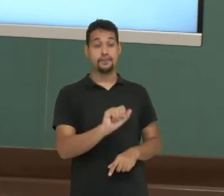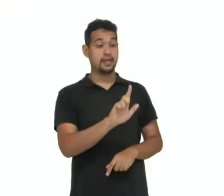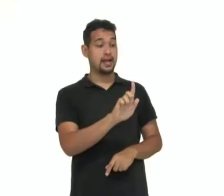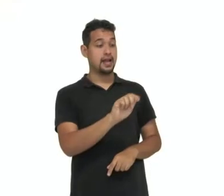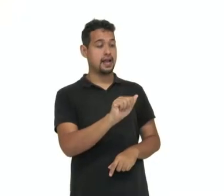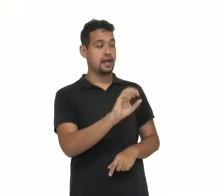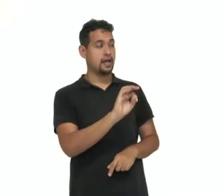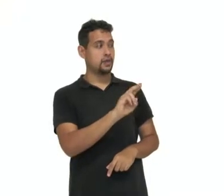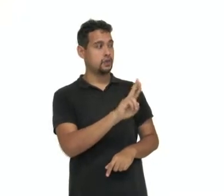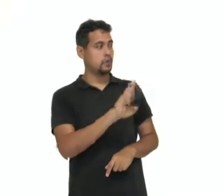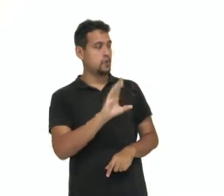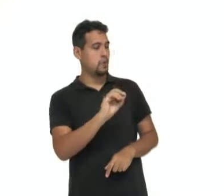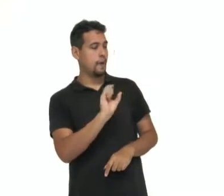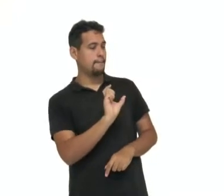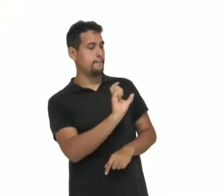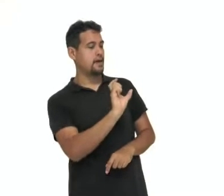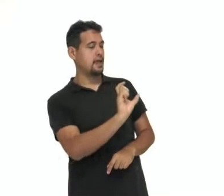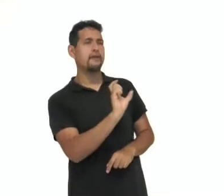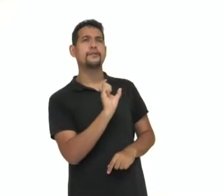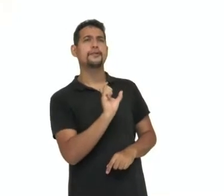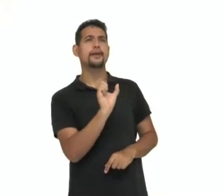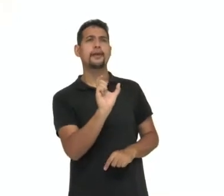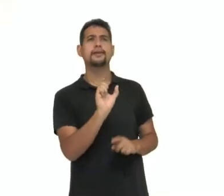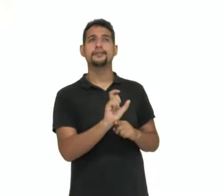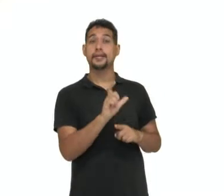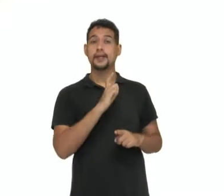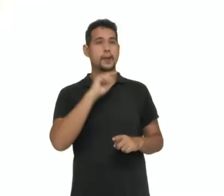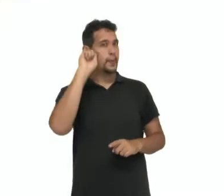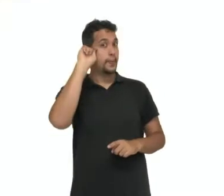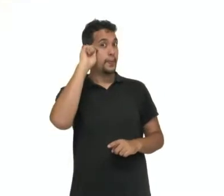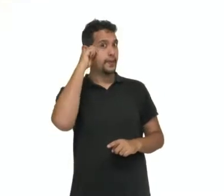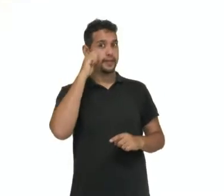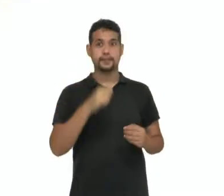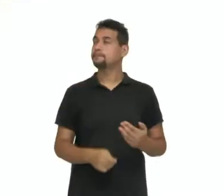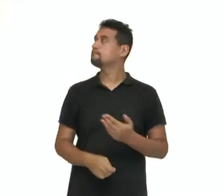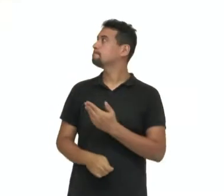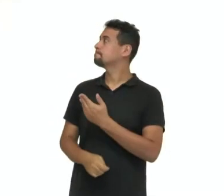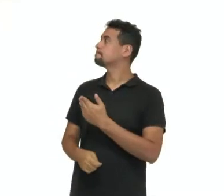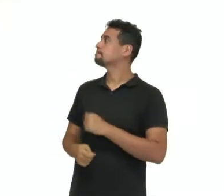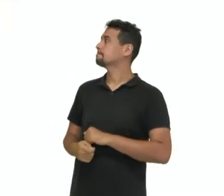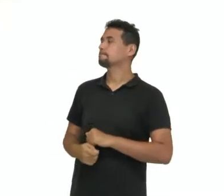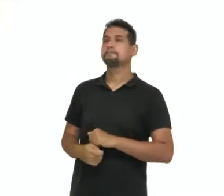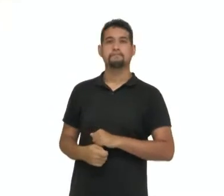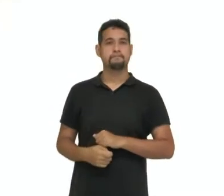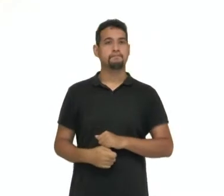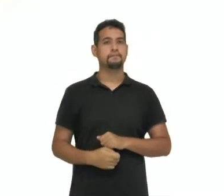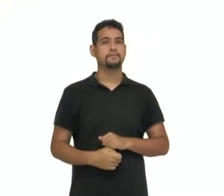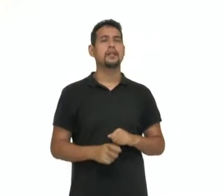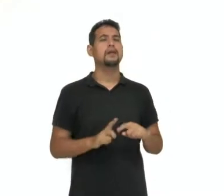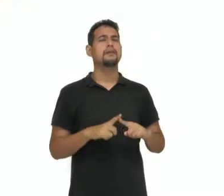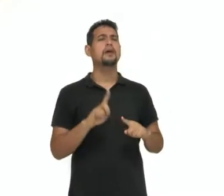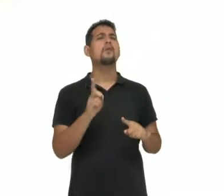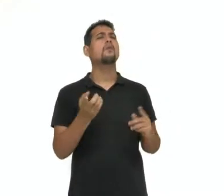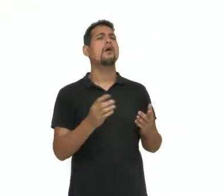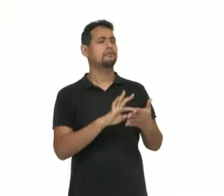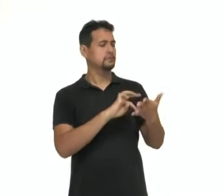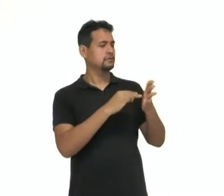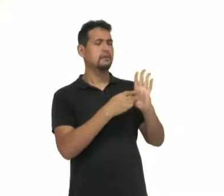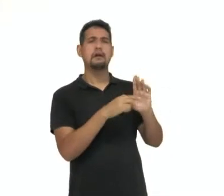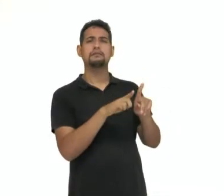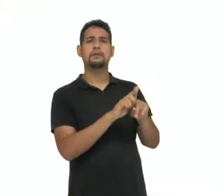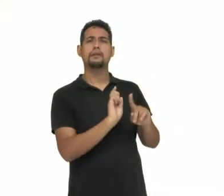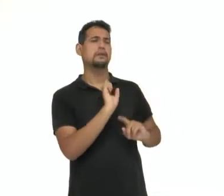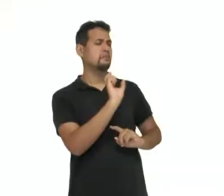utiliza la palabra alquilamos para hablar de la situación del medio ambiente. ¿Cuál es el significado de